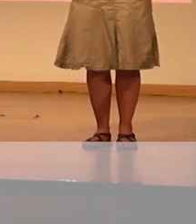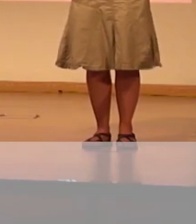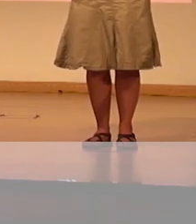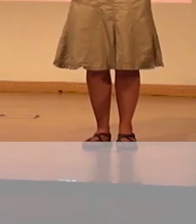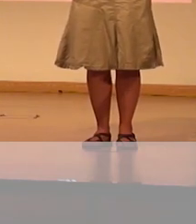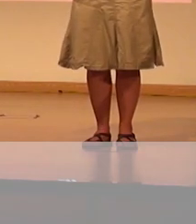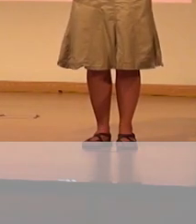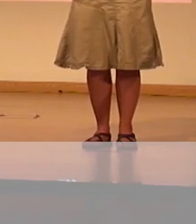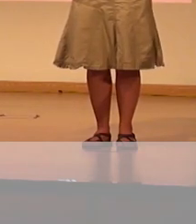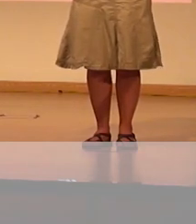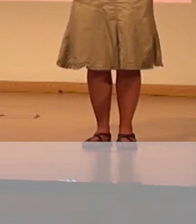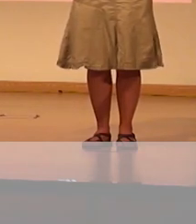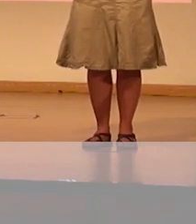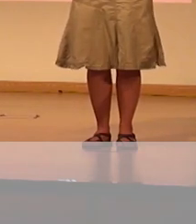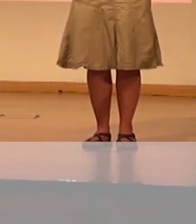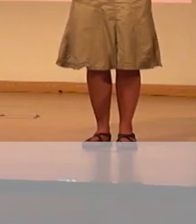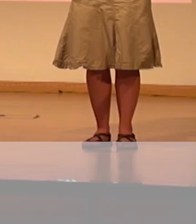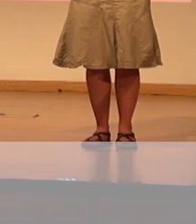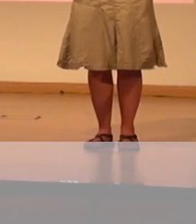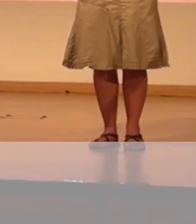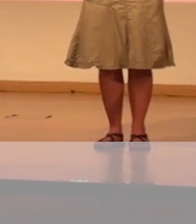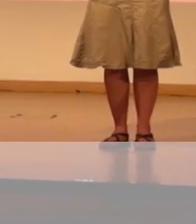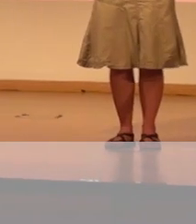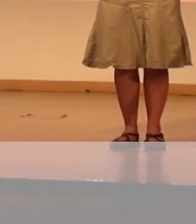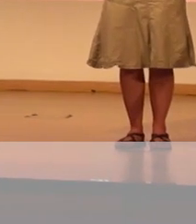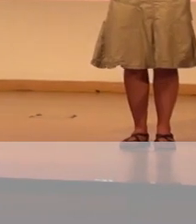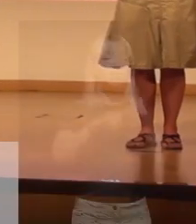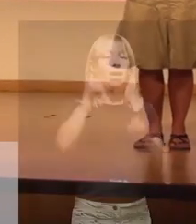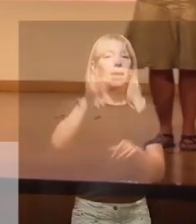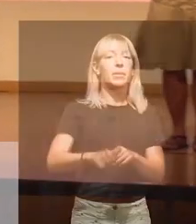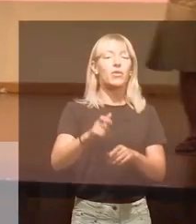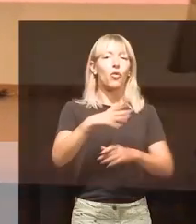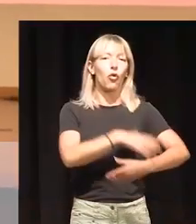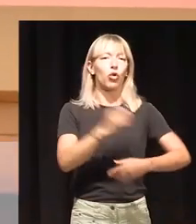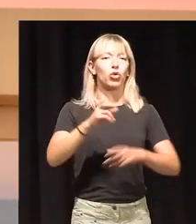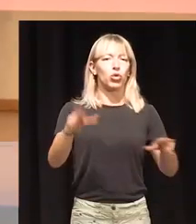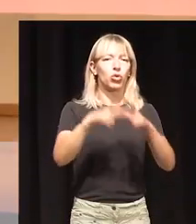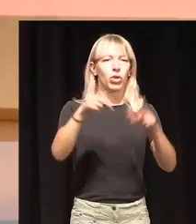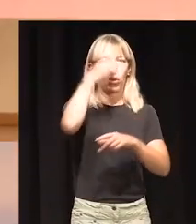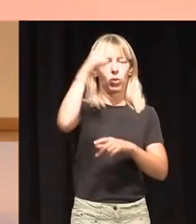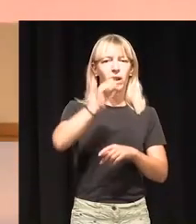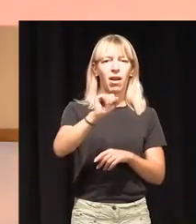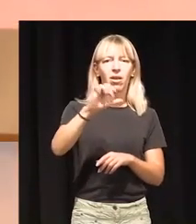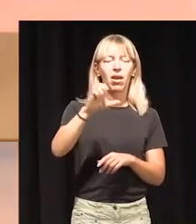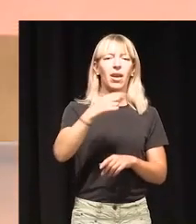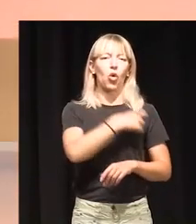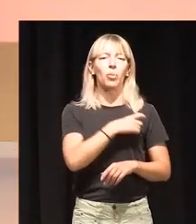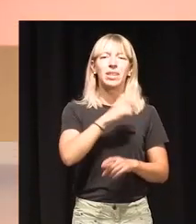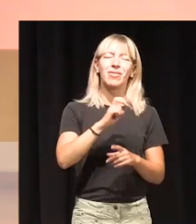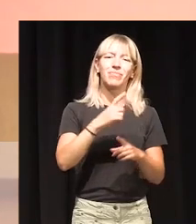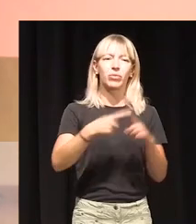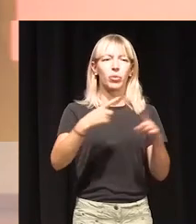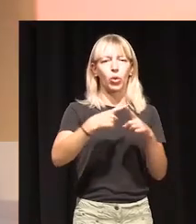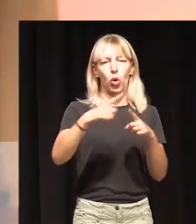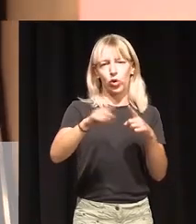Música. Y quizás más importante en este contexto, soy miembro del Fondo Asistencial y Cultural de AIE, que es el comité que, entre otras